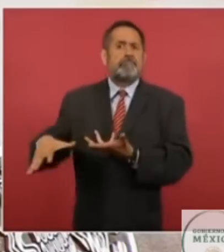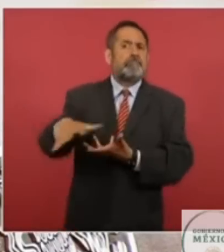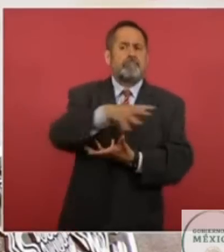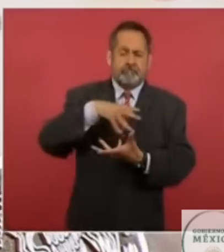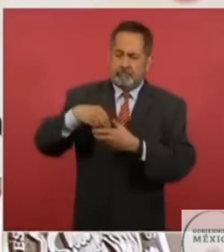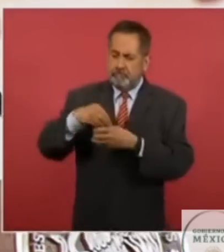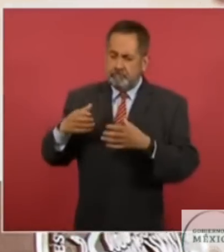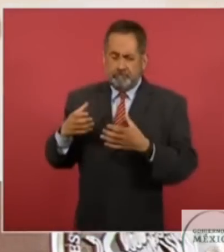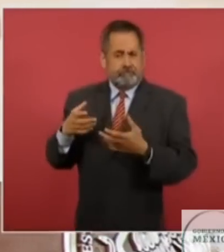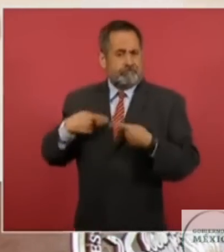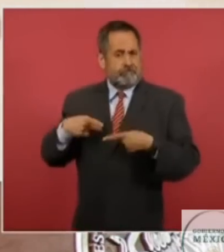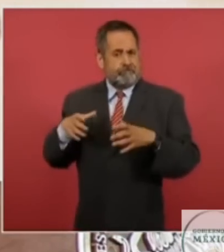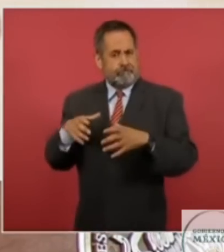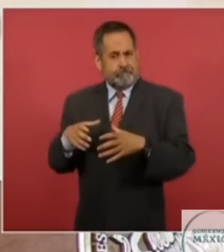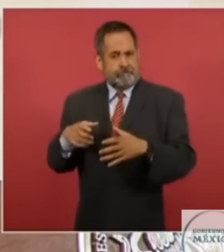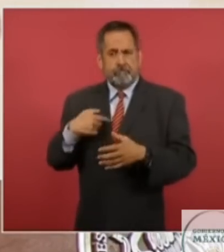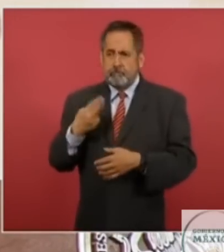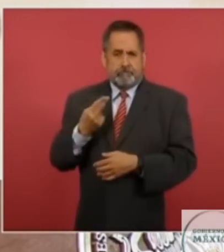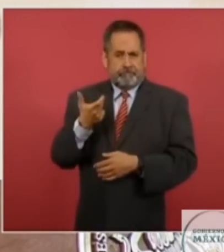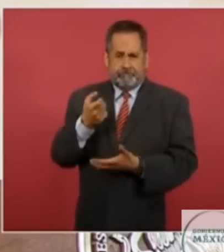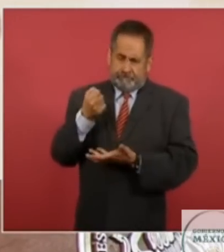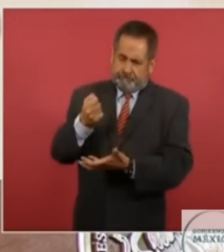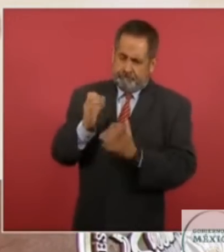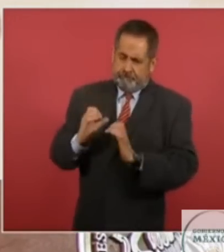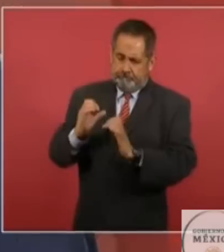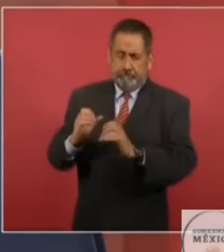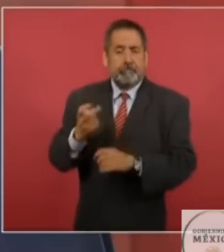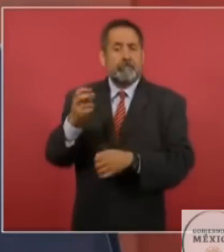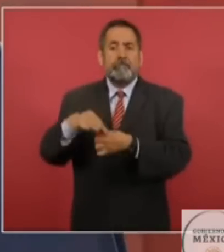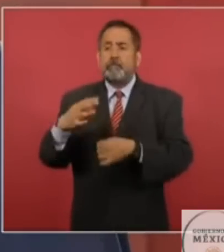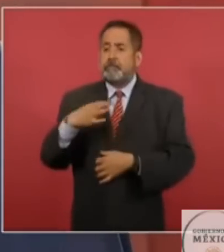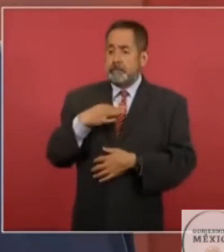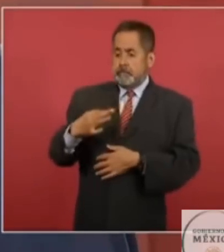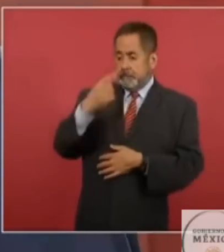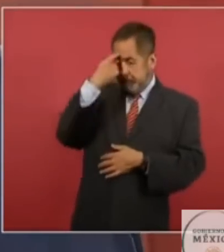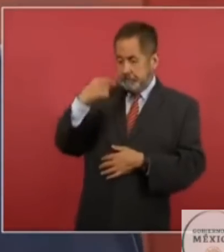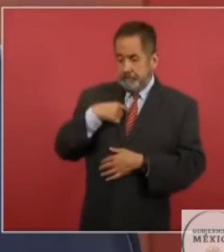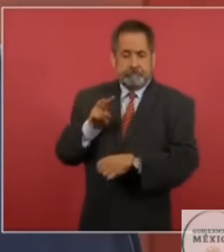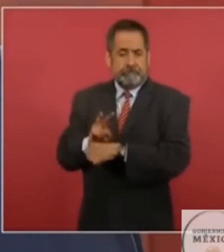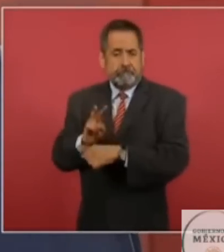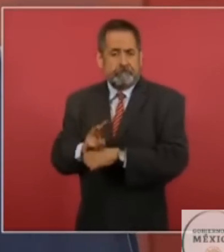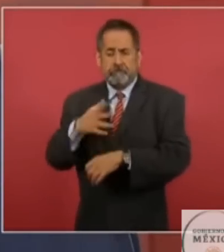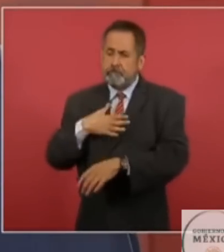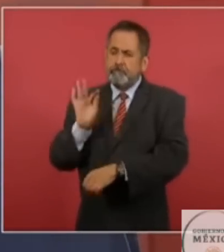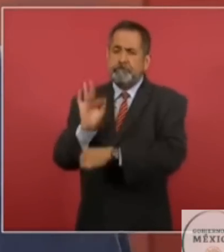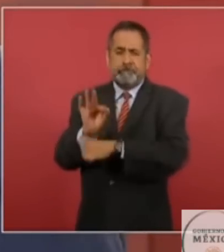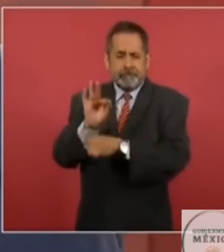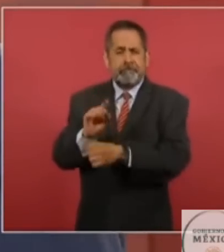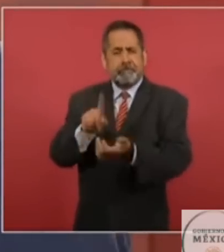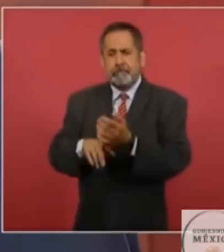Pero yo tengo que cuidar eso. Para eso me eligieron, para defender los intereses del